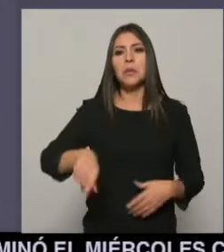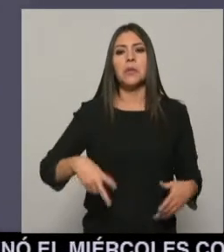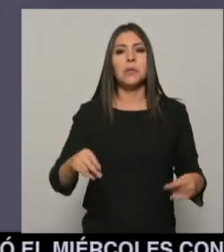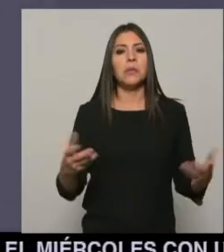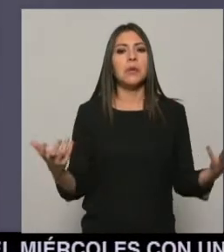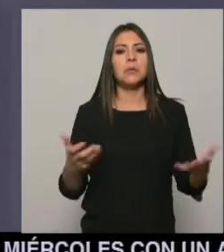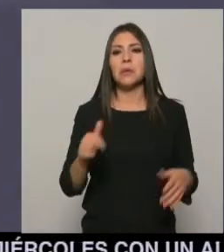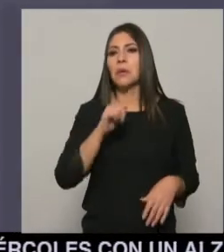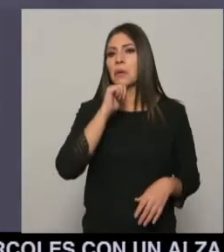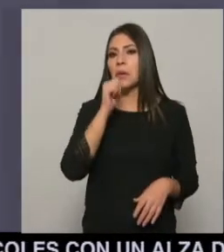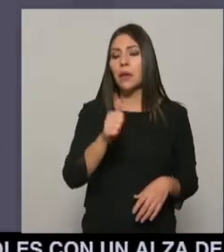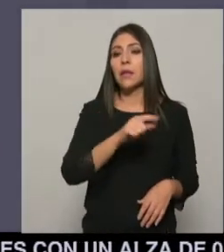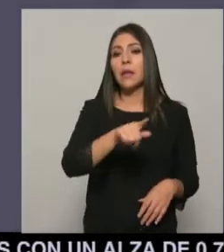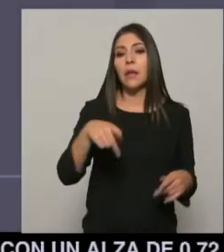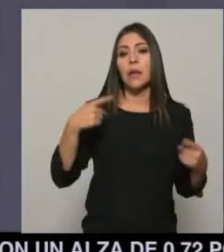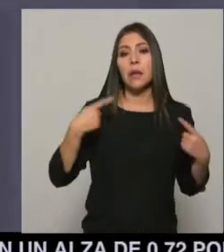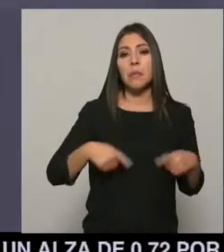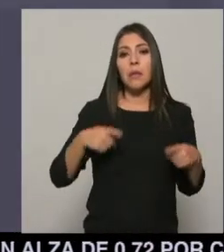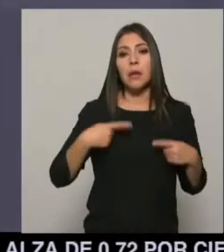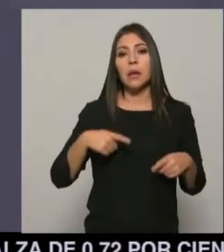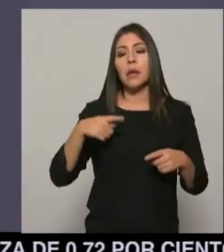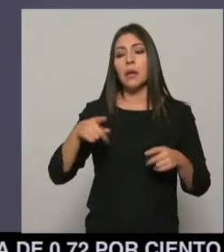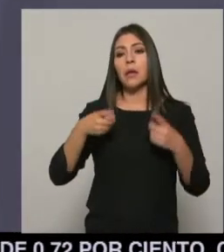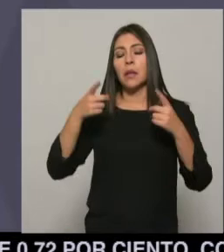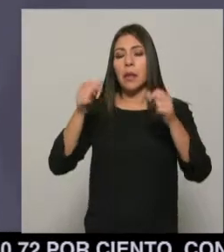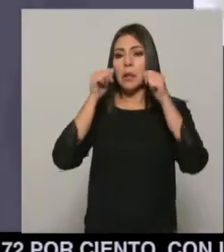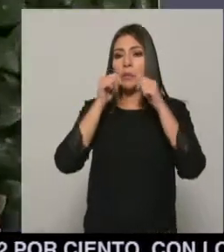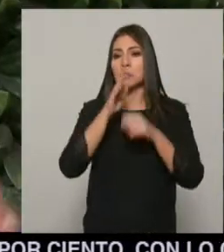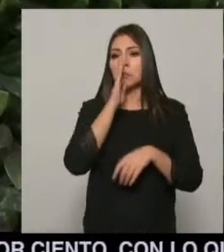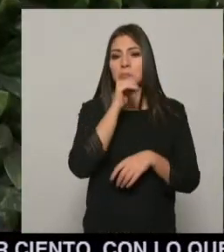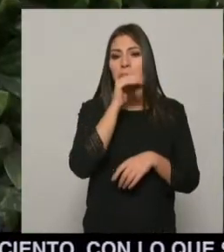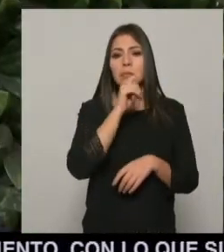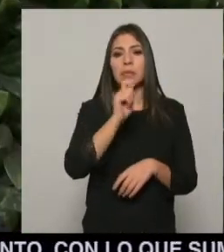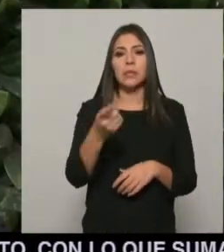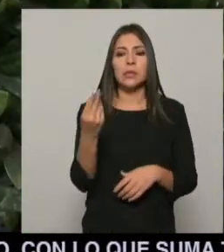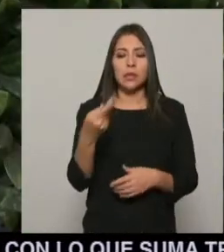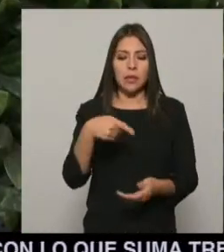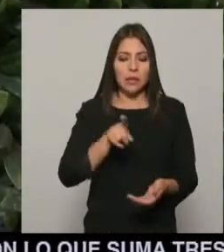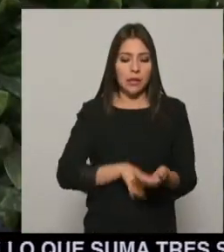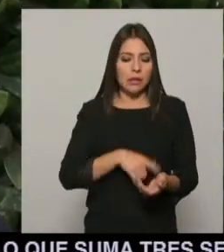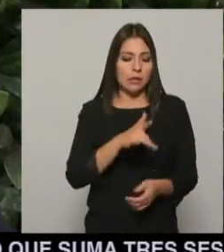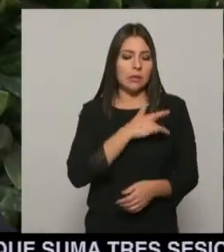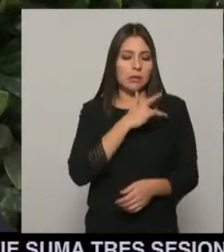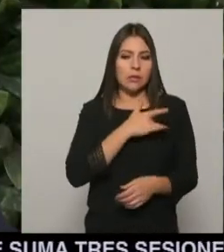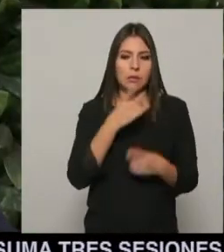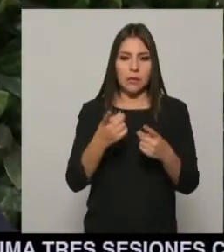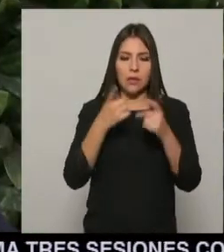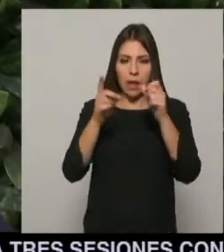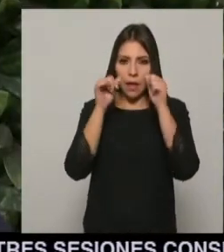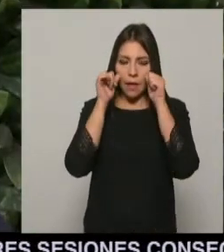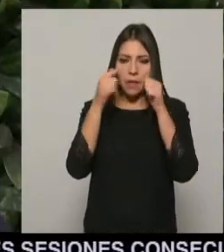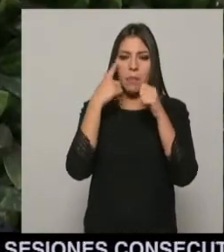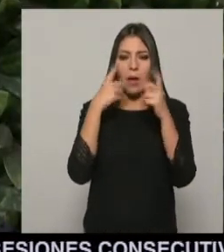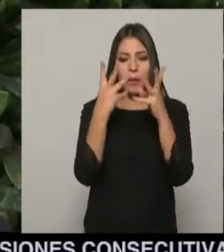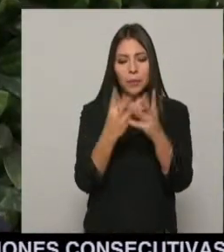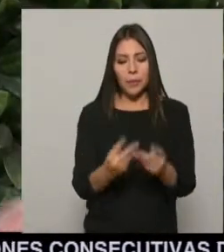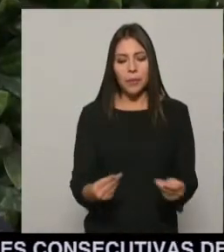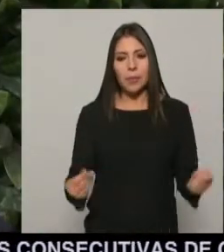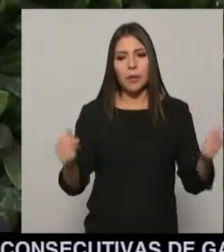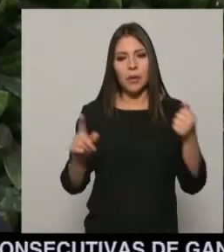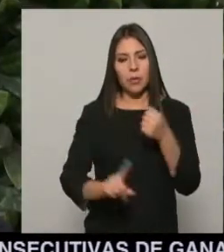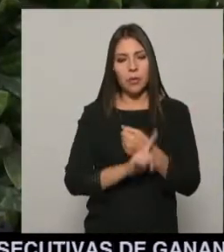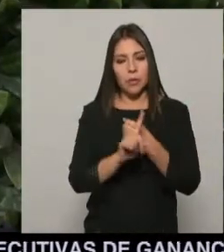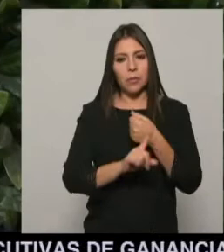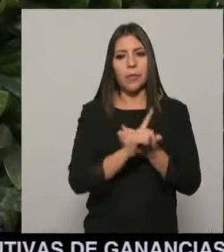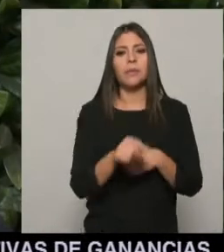salir a atender a las personas, a los colectivos, sin esta sensibilidad de atención y de solución. Tratar de